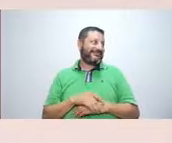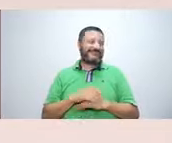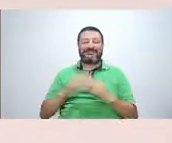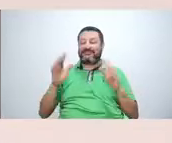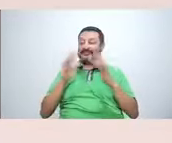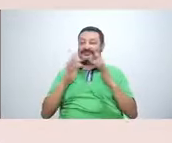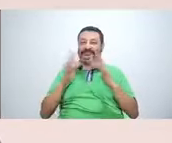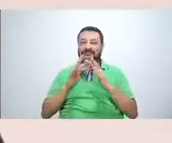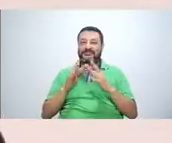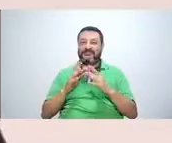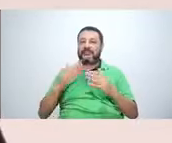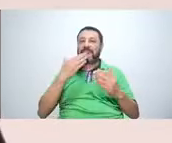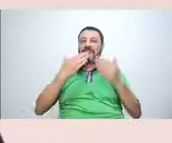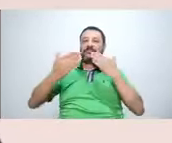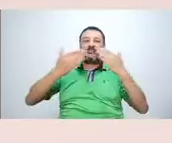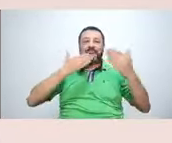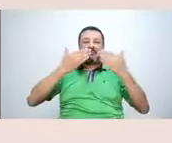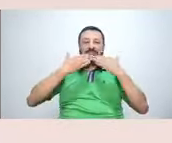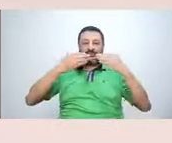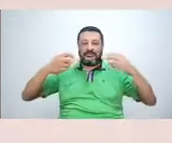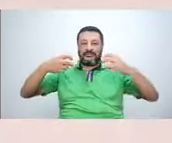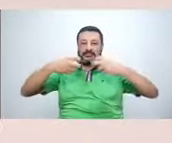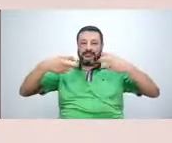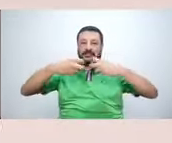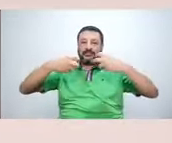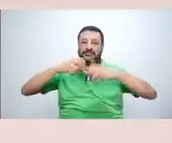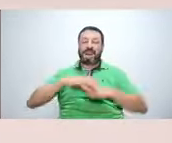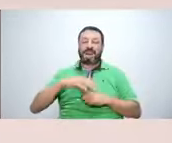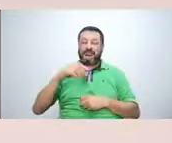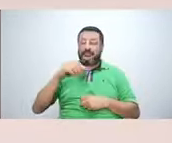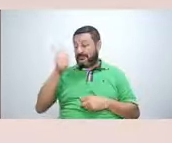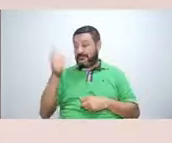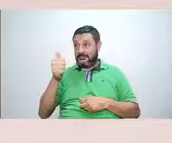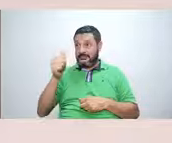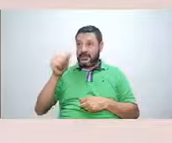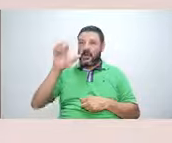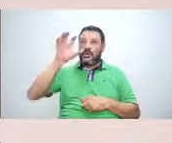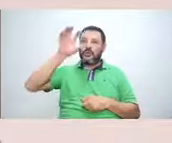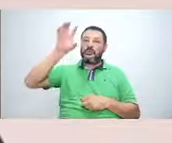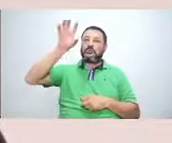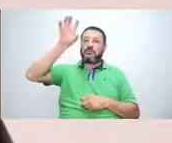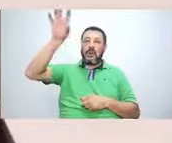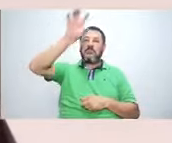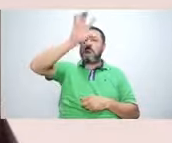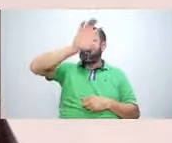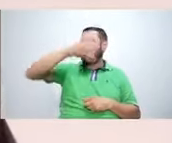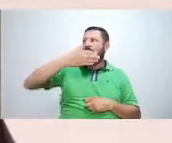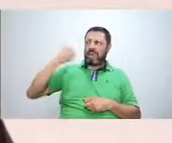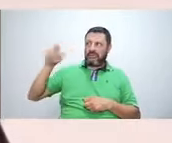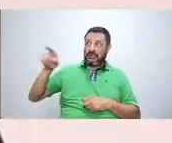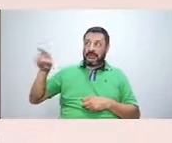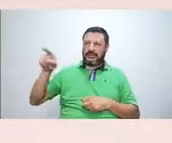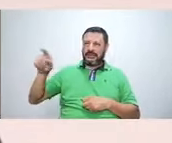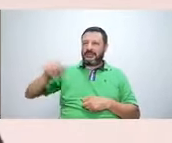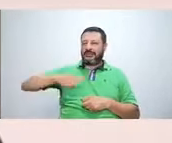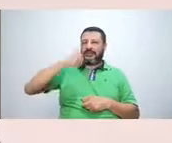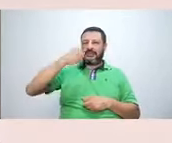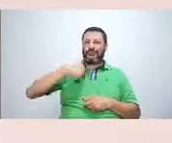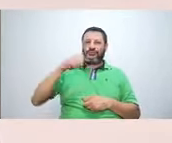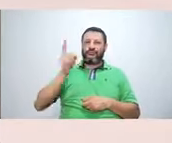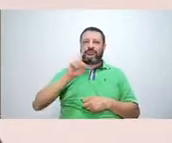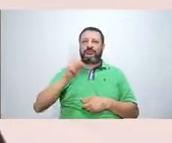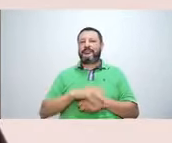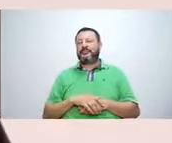cierta confianza y cierta energía, tanto que otras compañeras de otros departamentos a veces prefieren que él las cuide antes que su